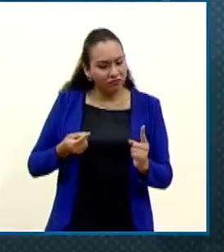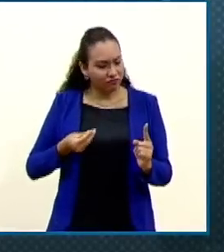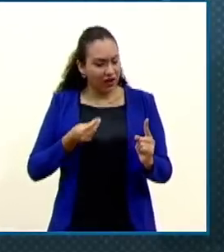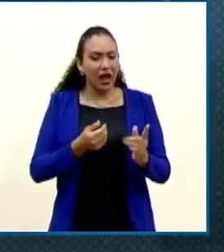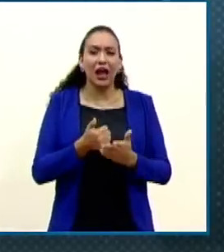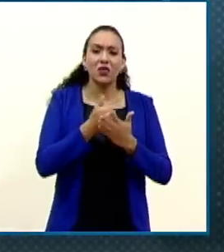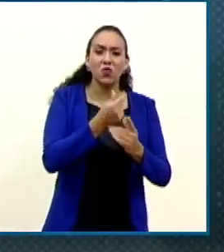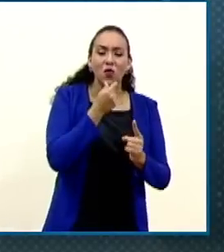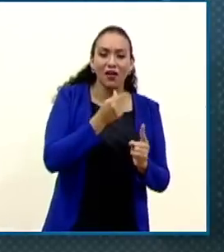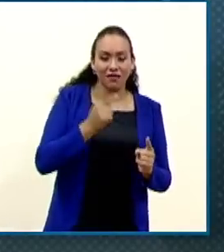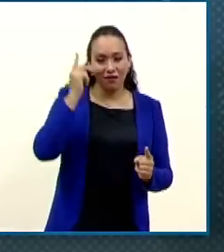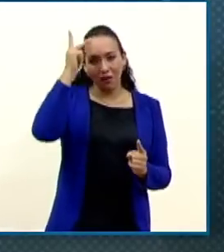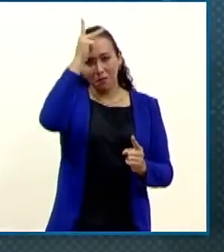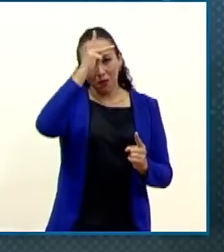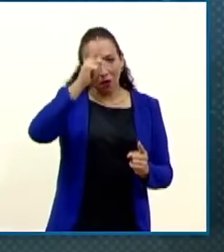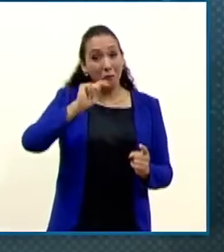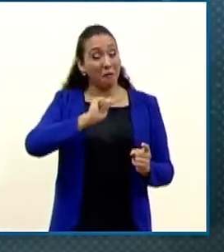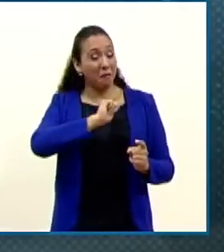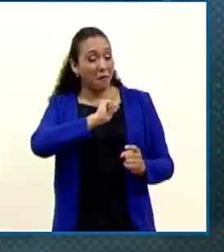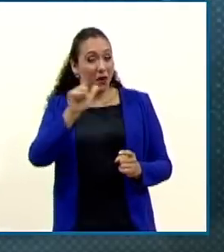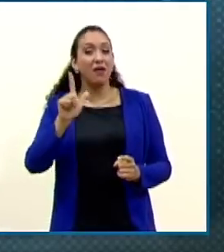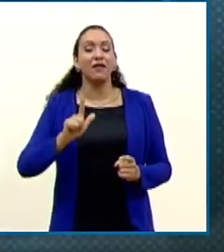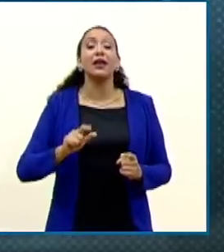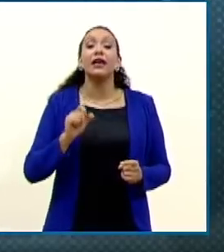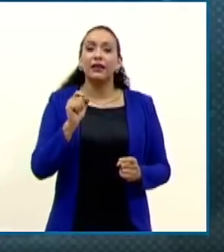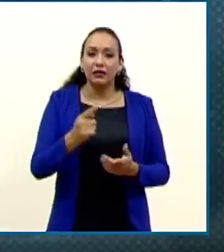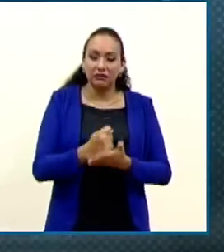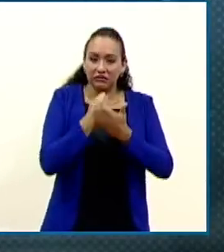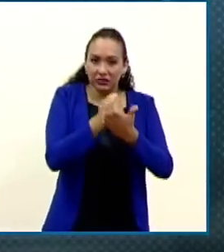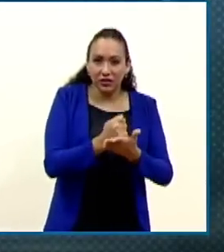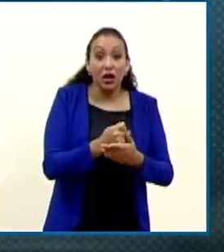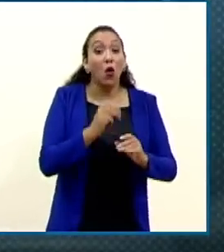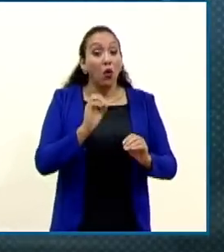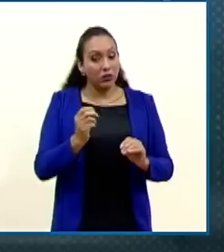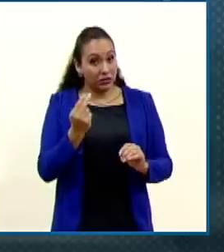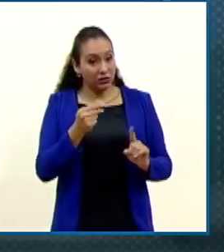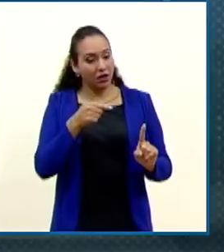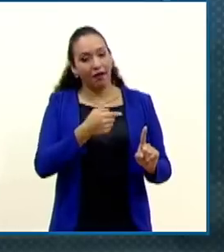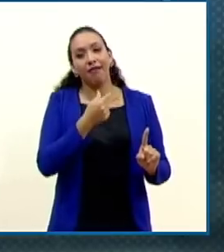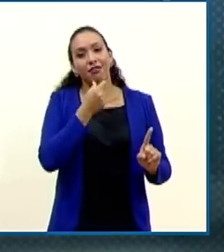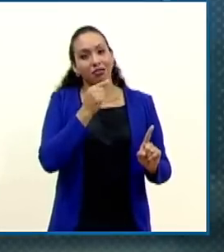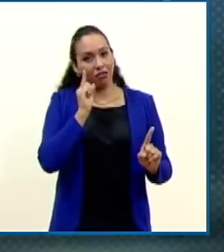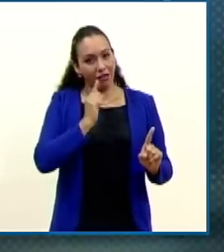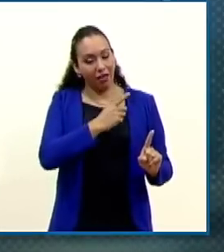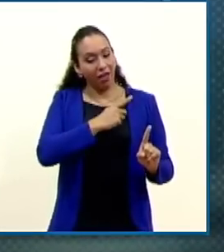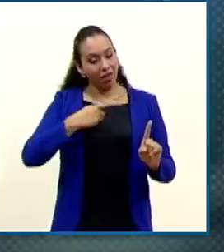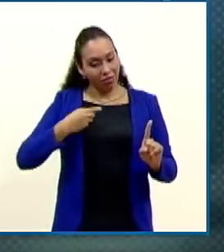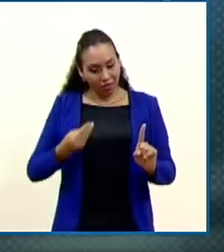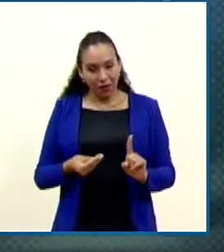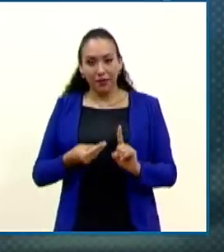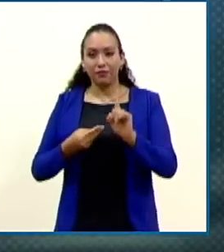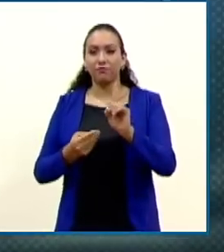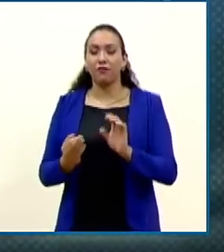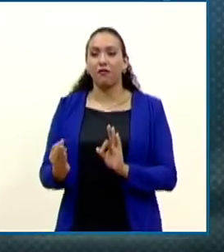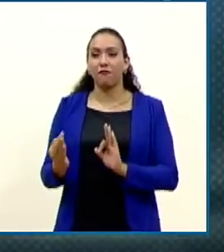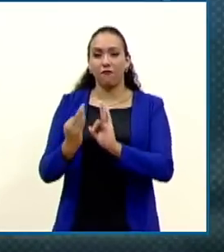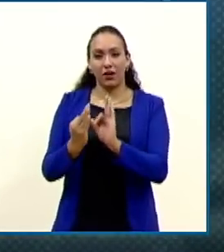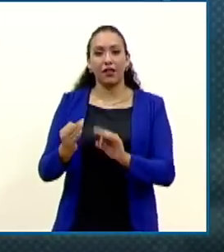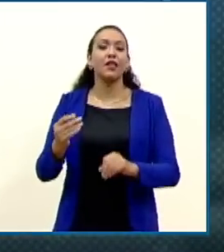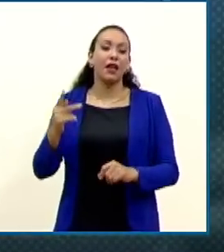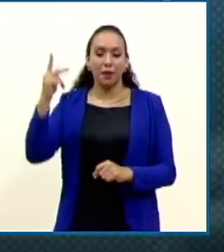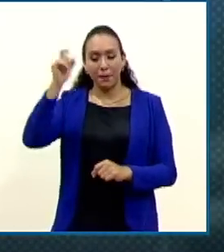y psiquiátrica profesional y, de ser necesaria, también una declaración que sea realizada por personal